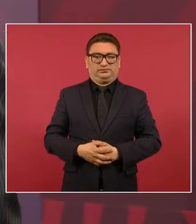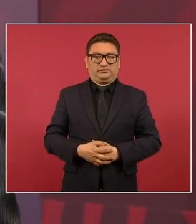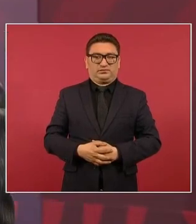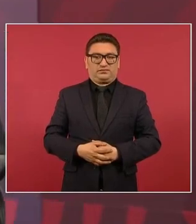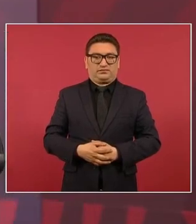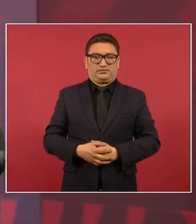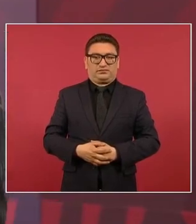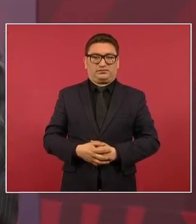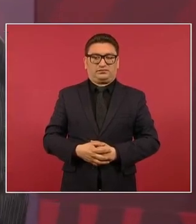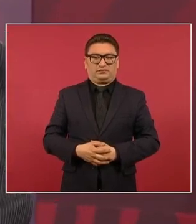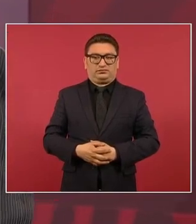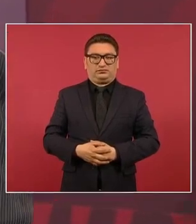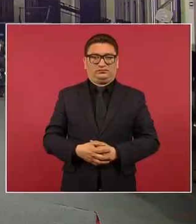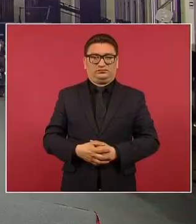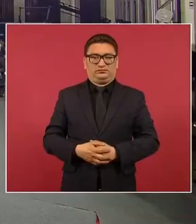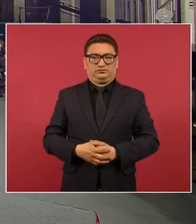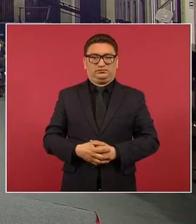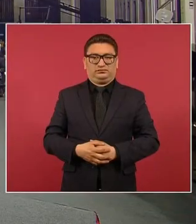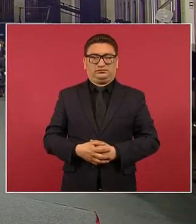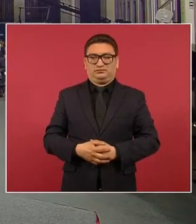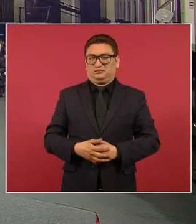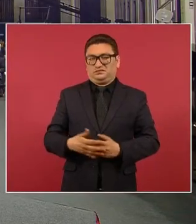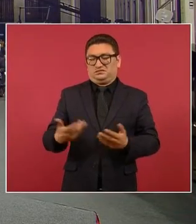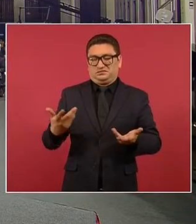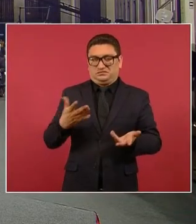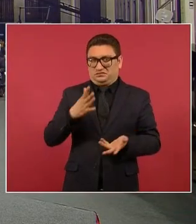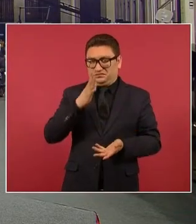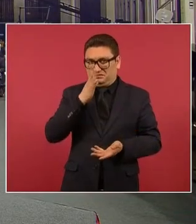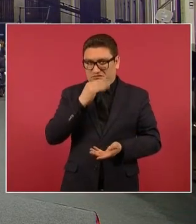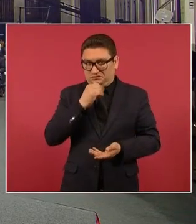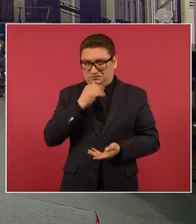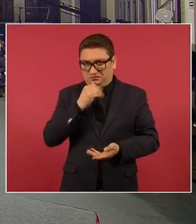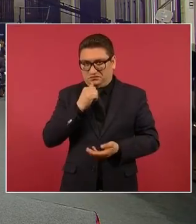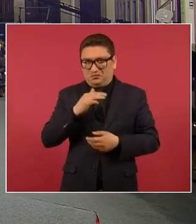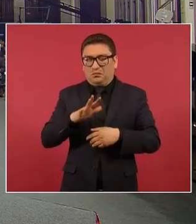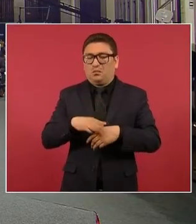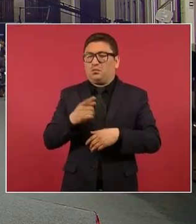No se puede, si no hay autoridad moral,